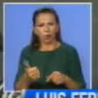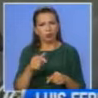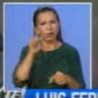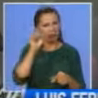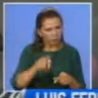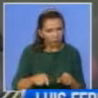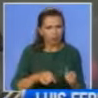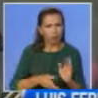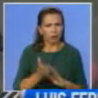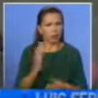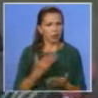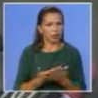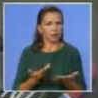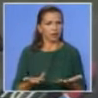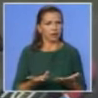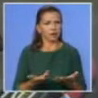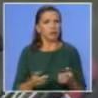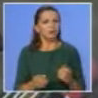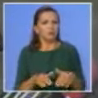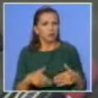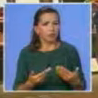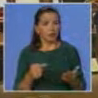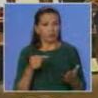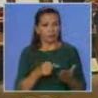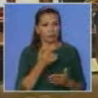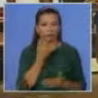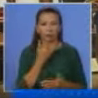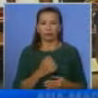nunca deberían estar en las cárceles del país.